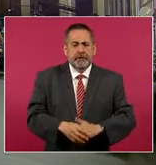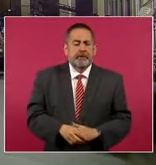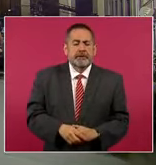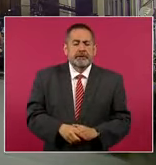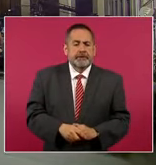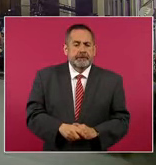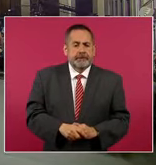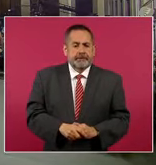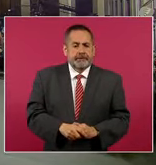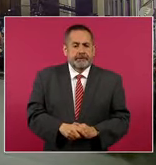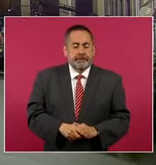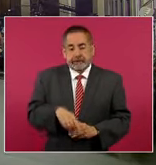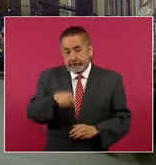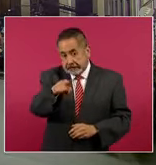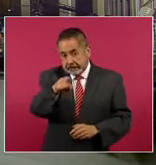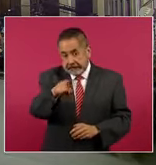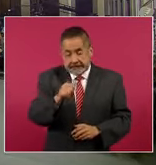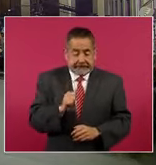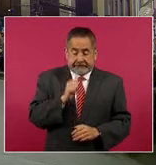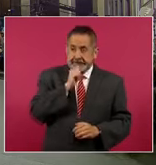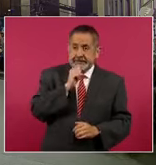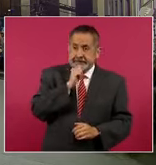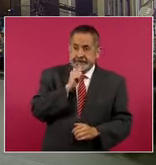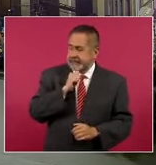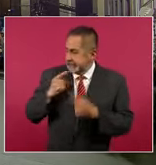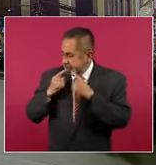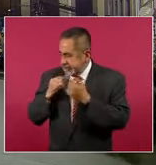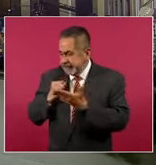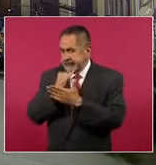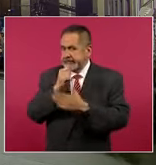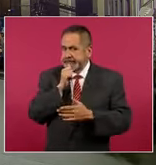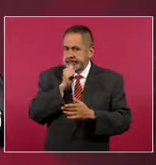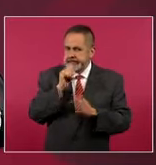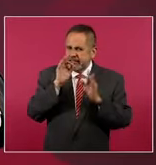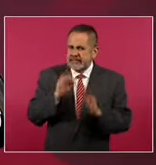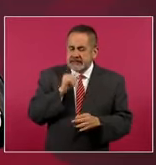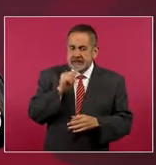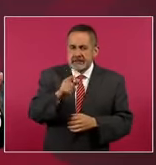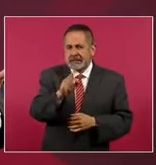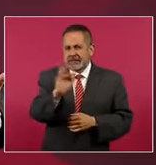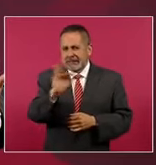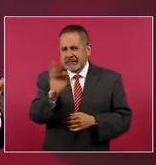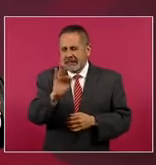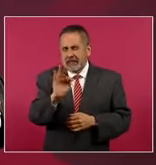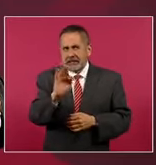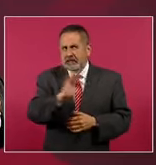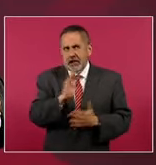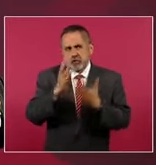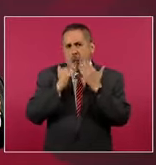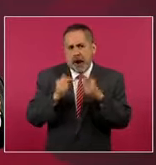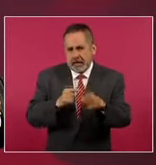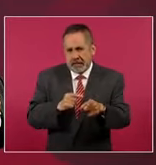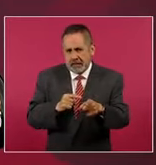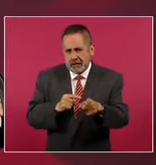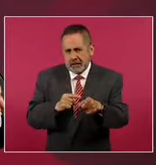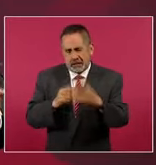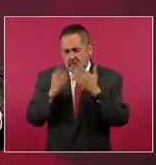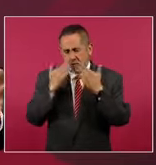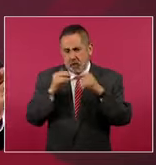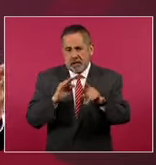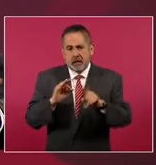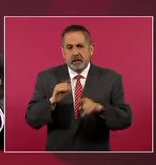Eso todavía no lo definimos. Lo más probable es que no haya, por la